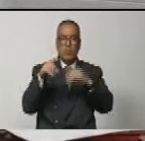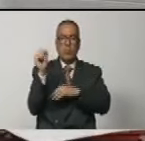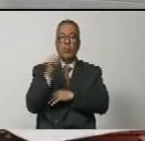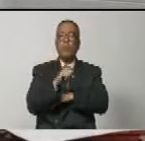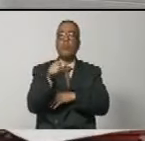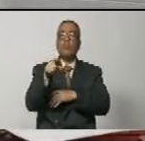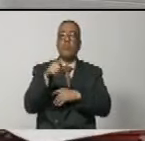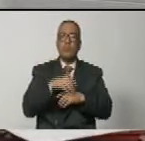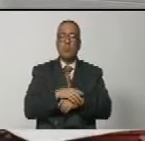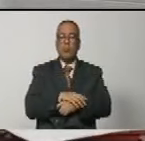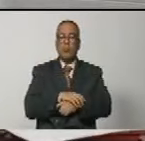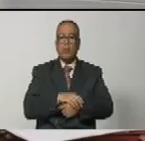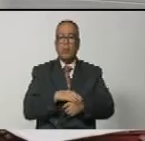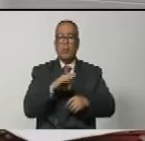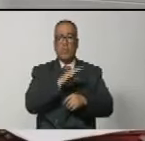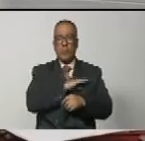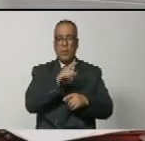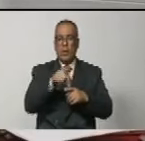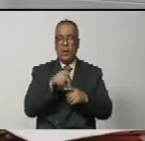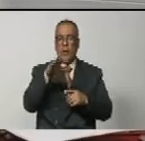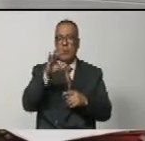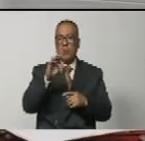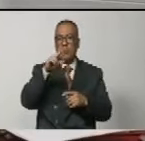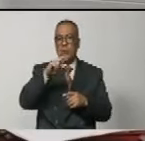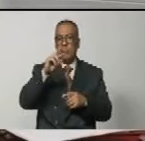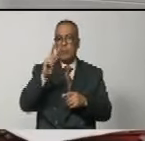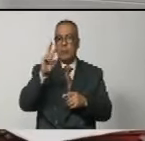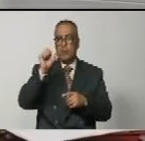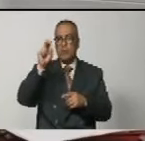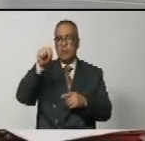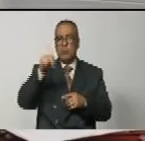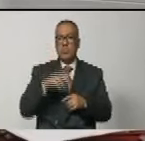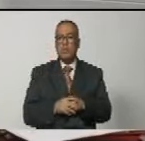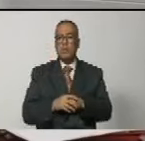espectro autista, perteneciente a Fundasperven.